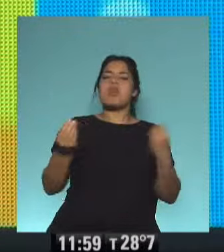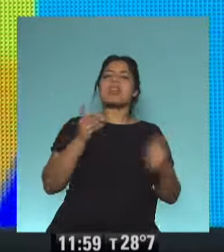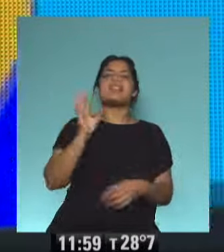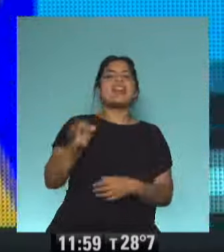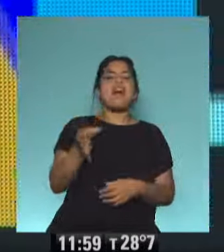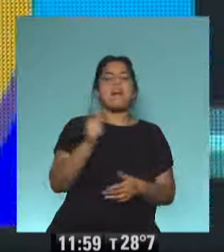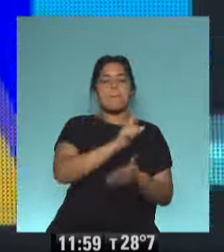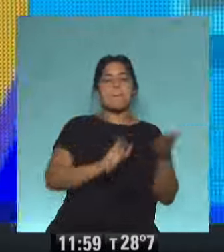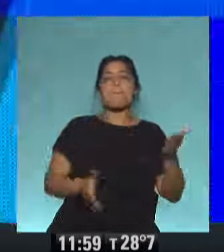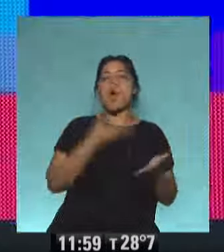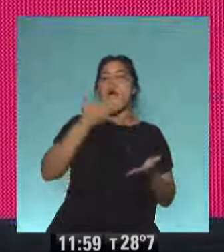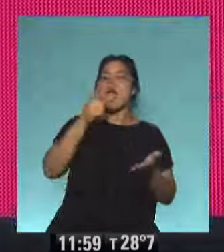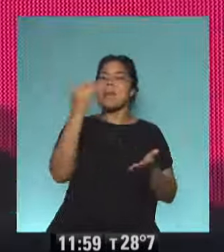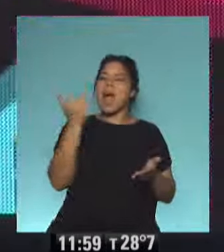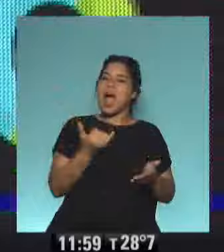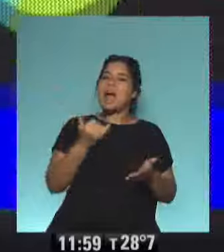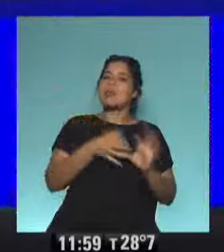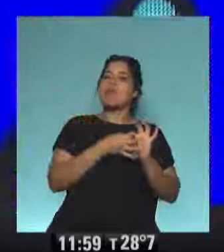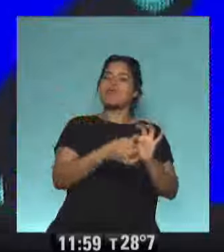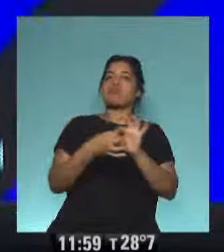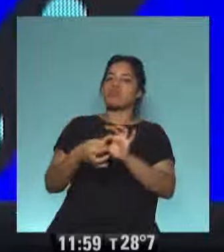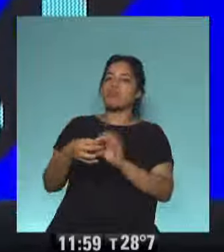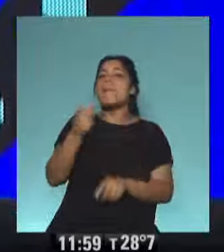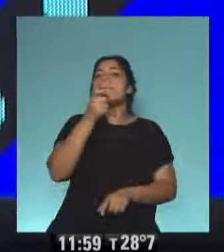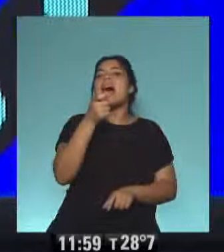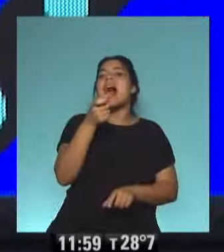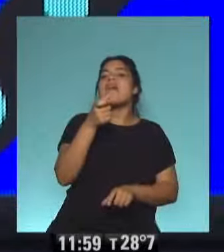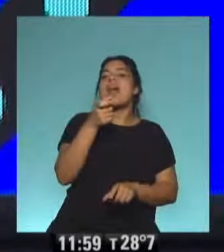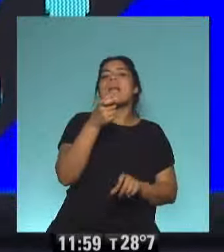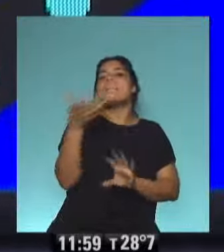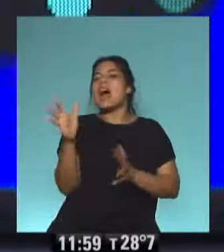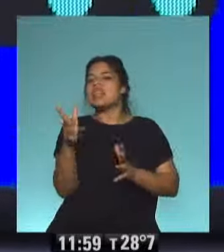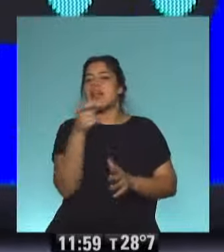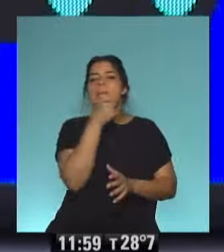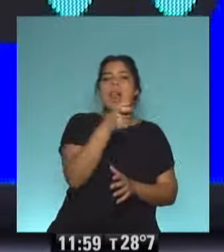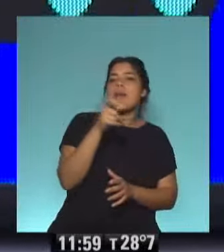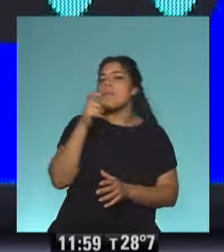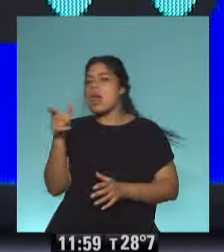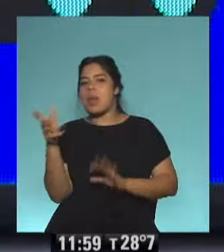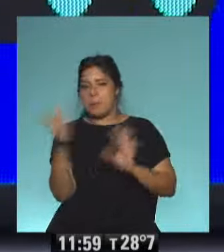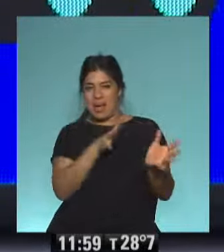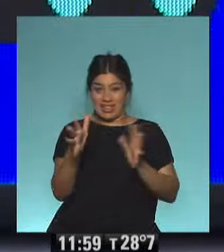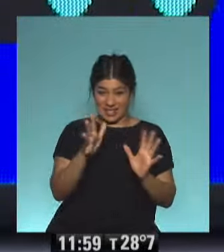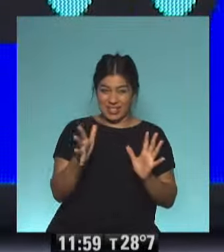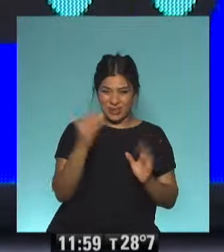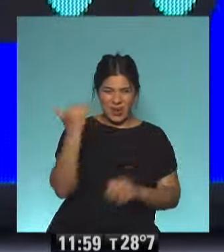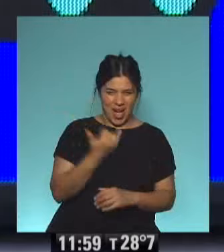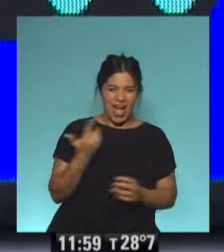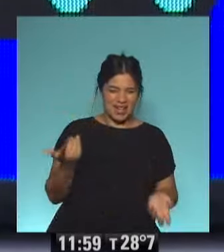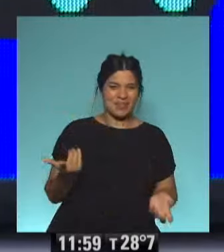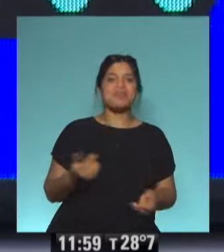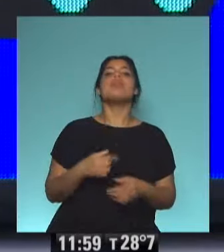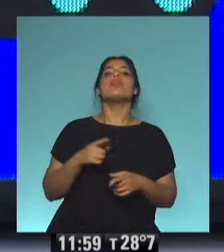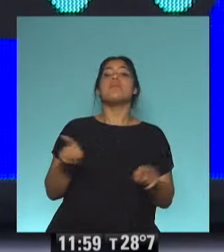varios poemas que hacen juegos con las palabras. Y como estábamos recuperando un poco todo esto que habíamos visto de los